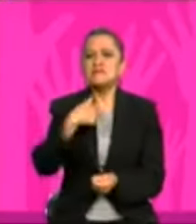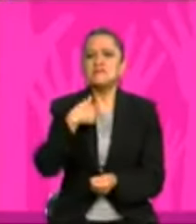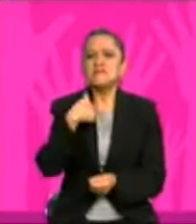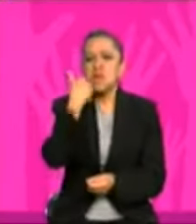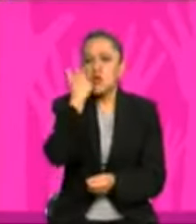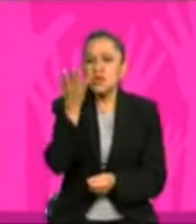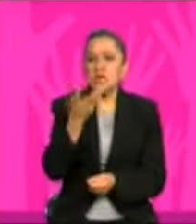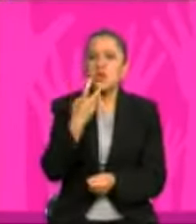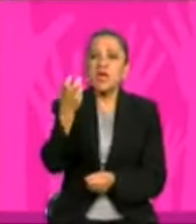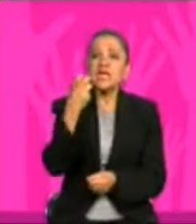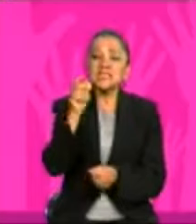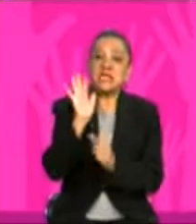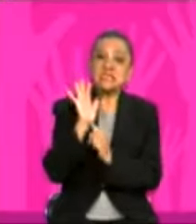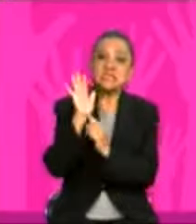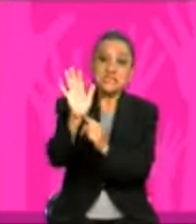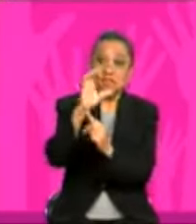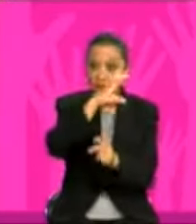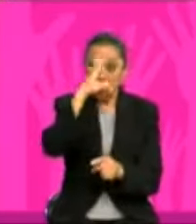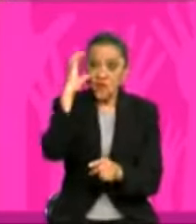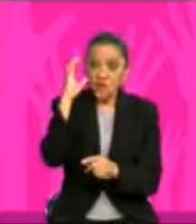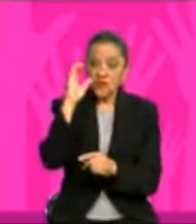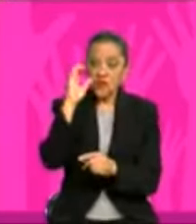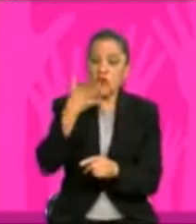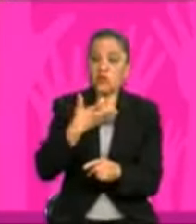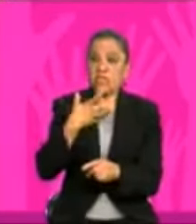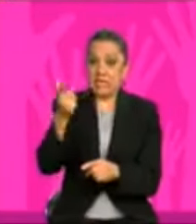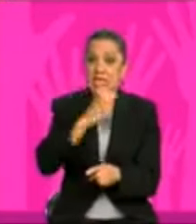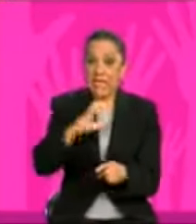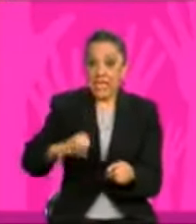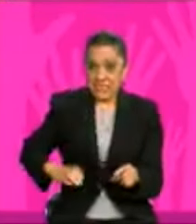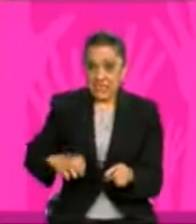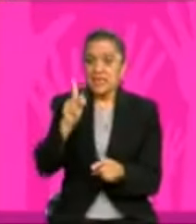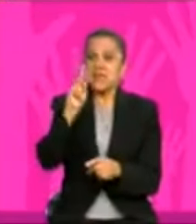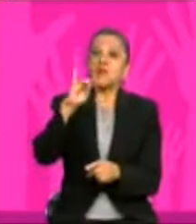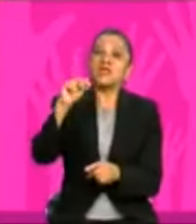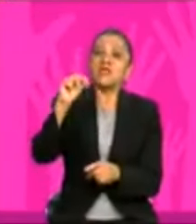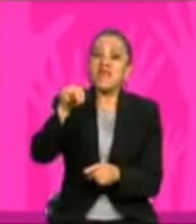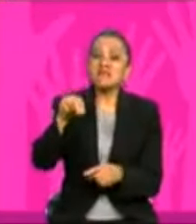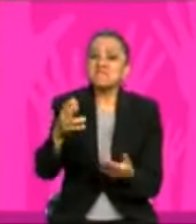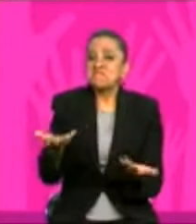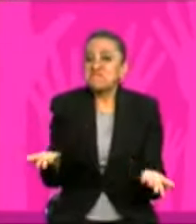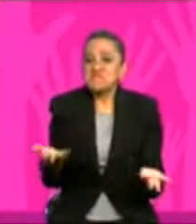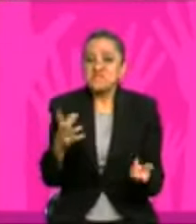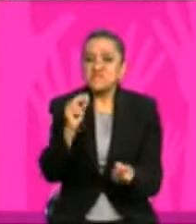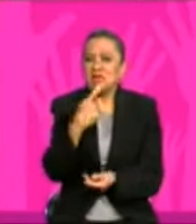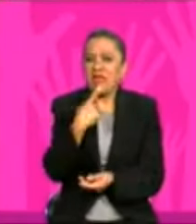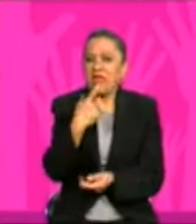esas fotografías que muestra la candidata del PRIAN, pues la verdad no quieren decir nada.